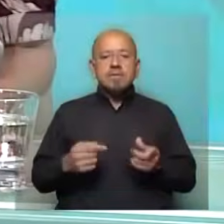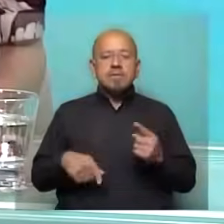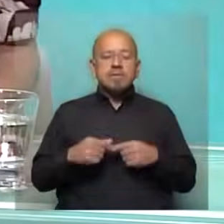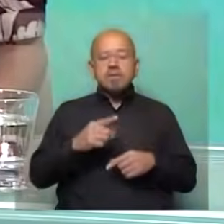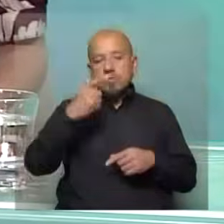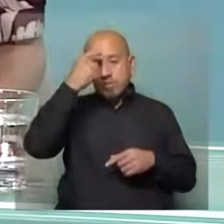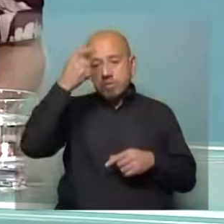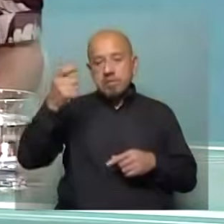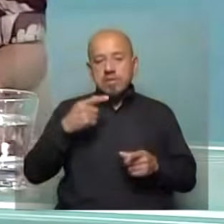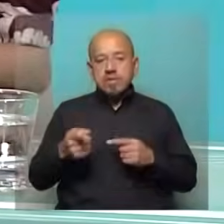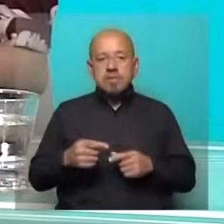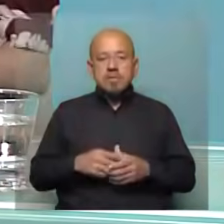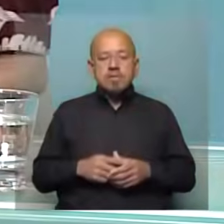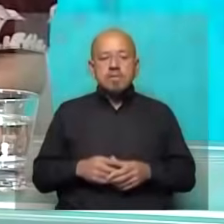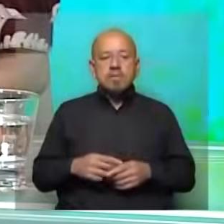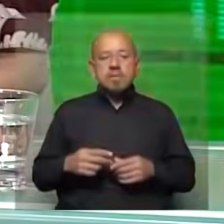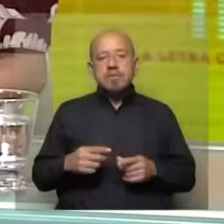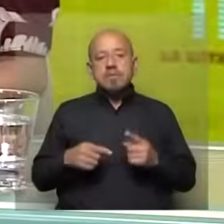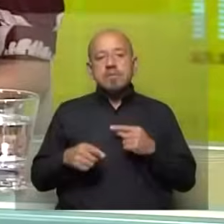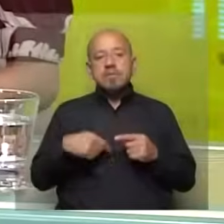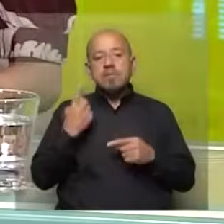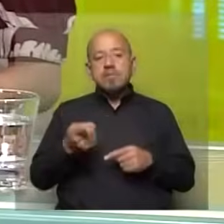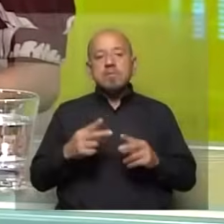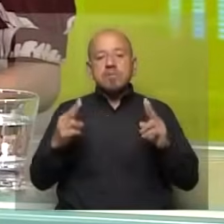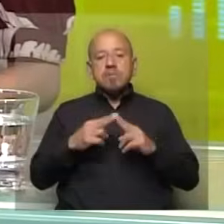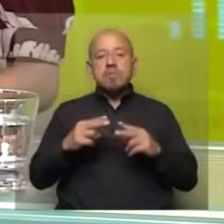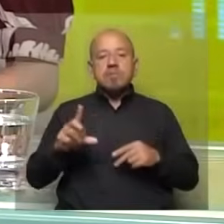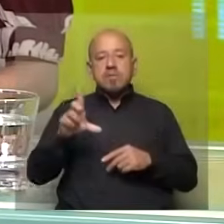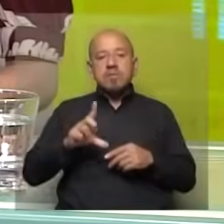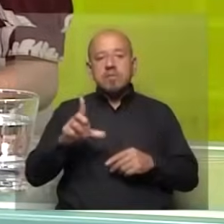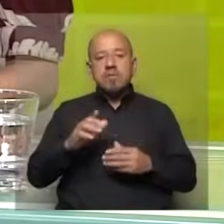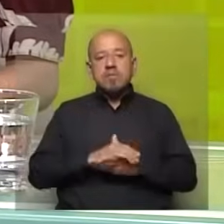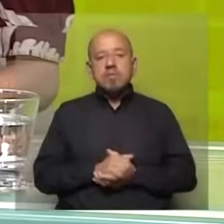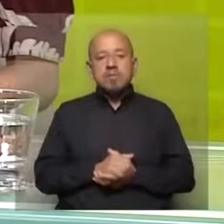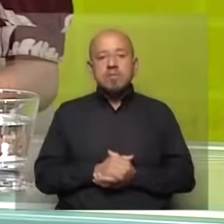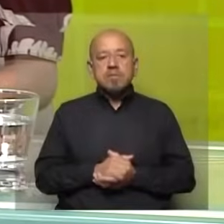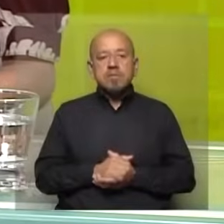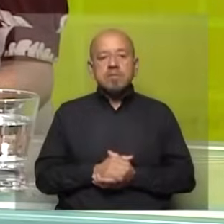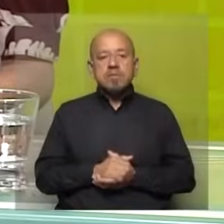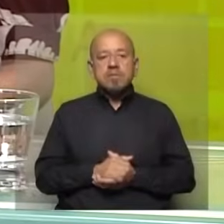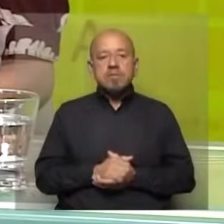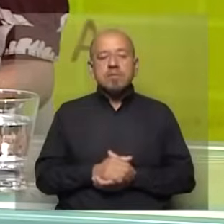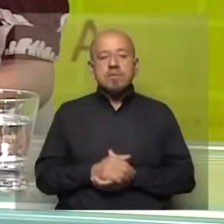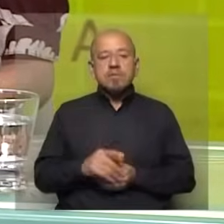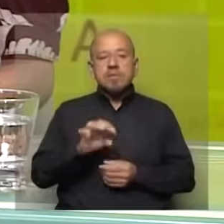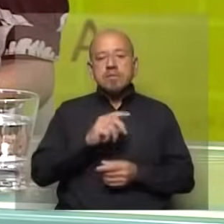Sobre Ciencia en la pantalla de TV Ciudad. Ya llega. Y nosotros volvemos el lunes, ya cerrando despacito el año de la